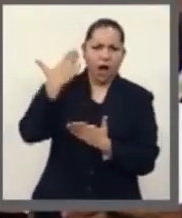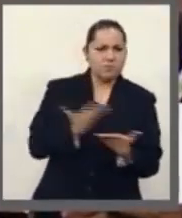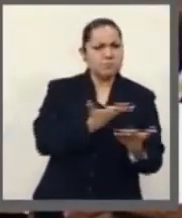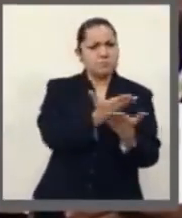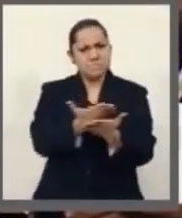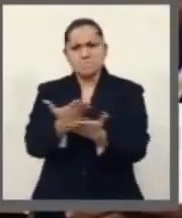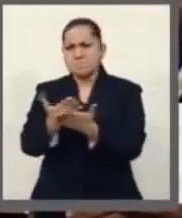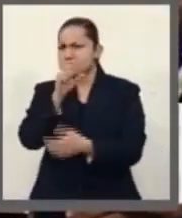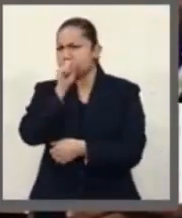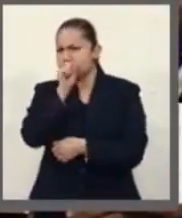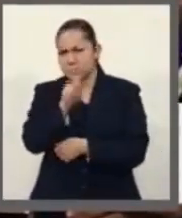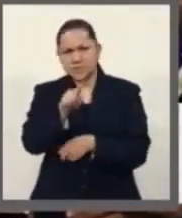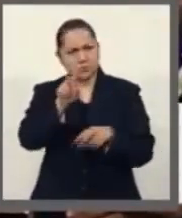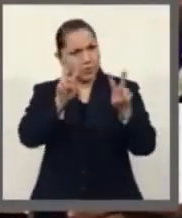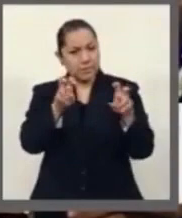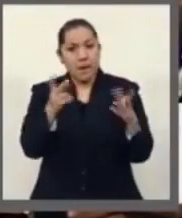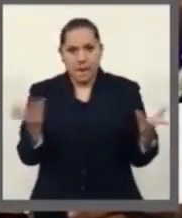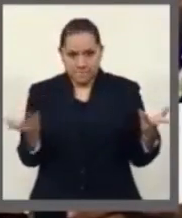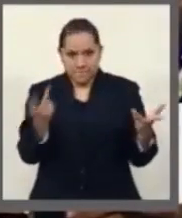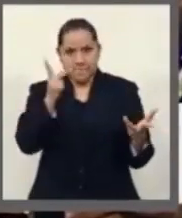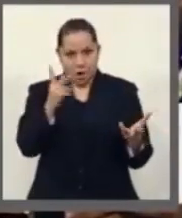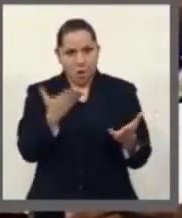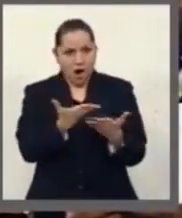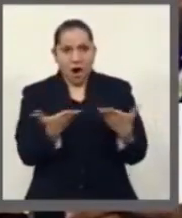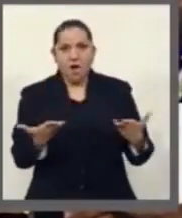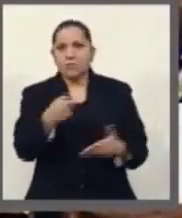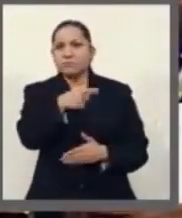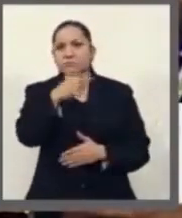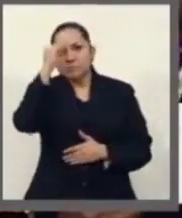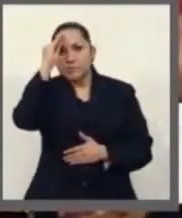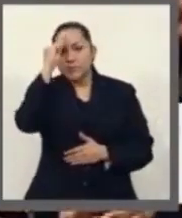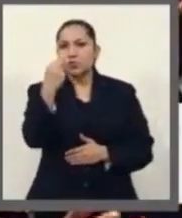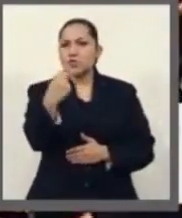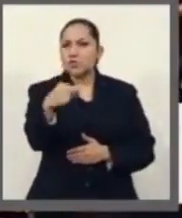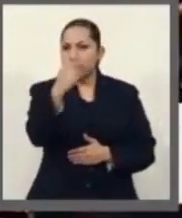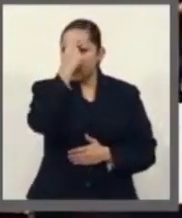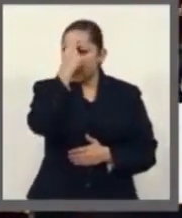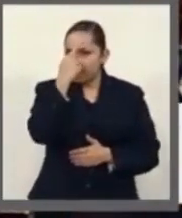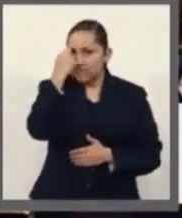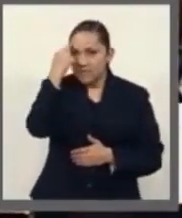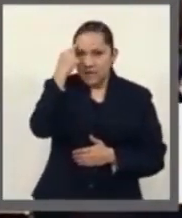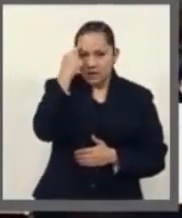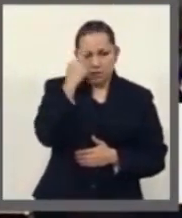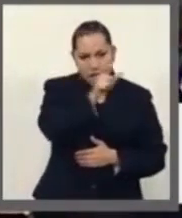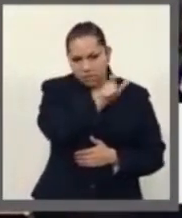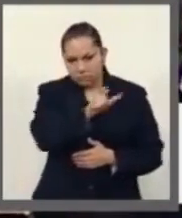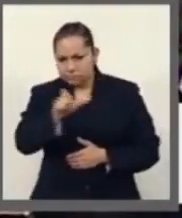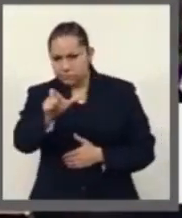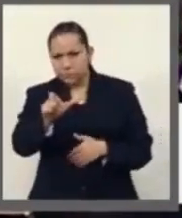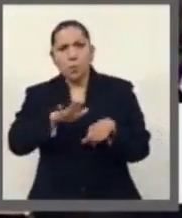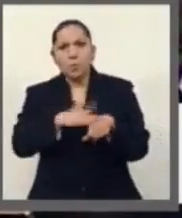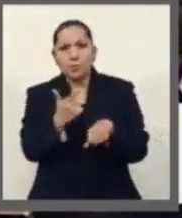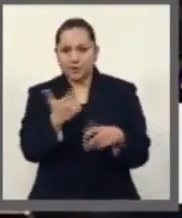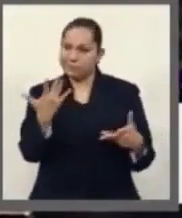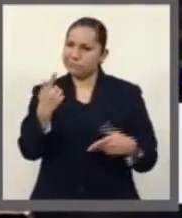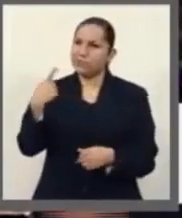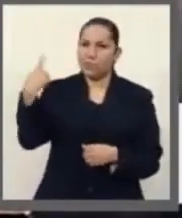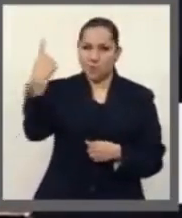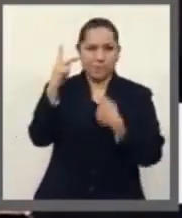mexicana no sólo porque evoca a una de las artistas mexicanas y de proyección universal